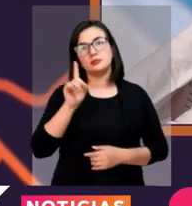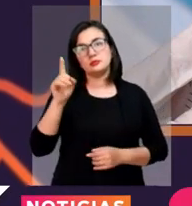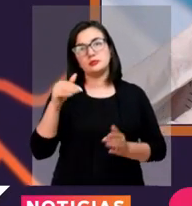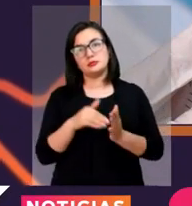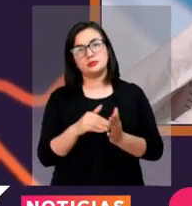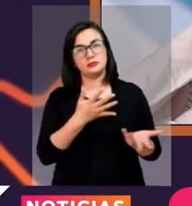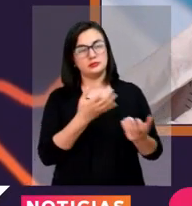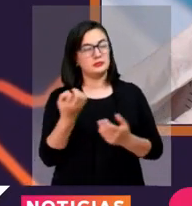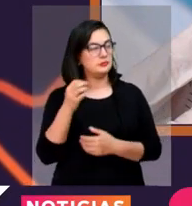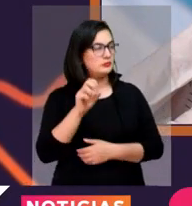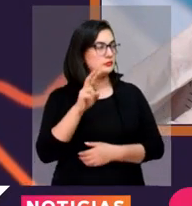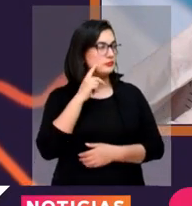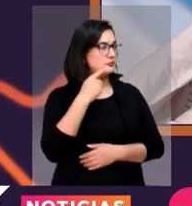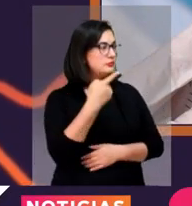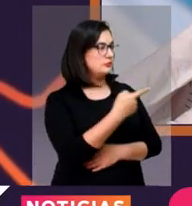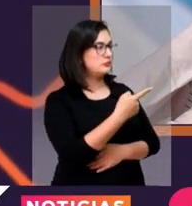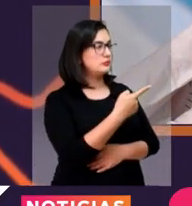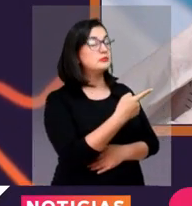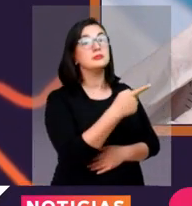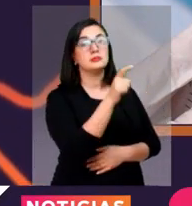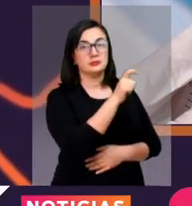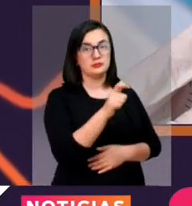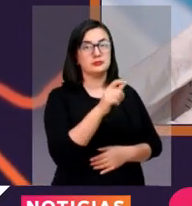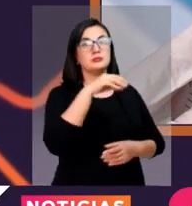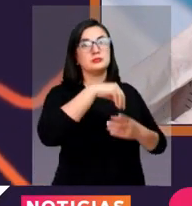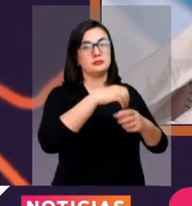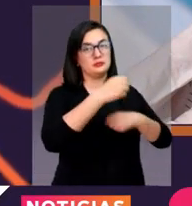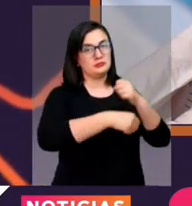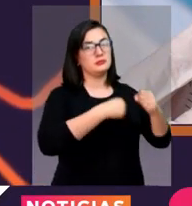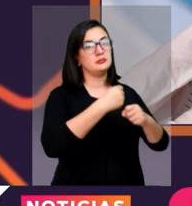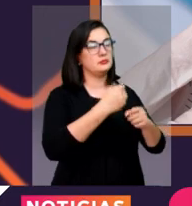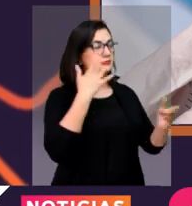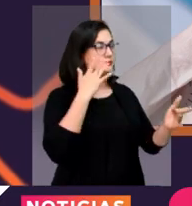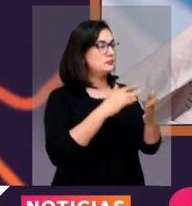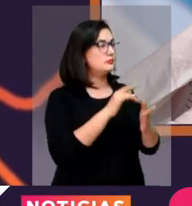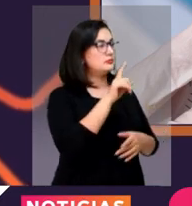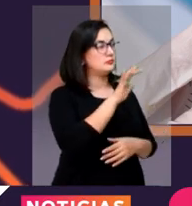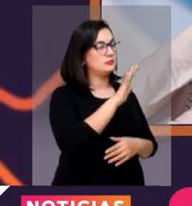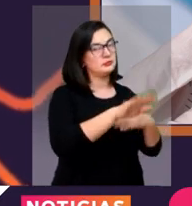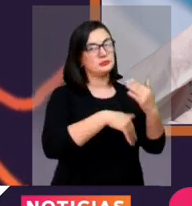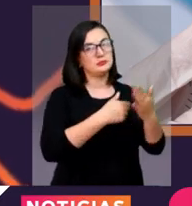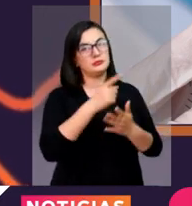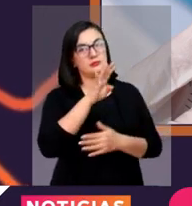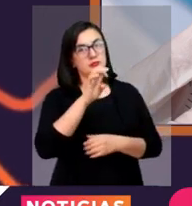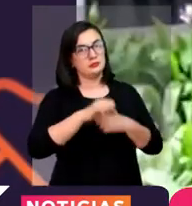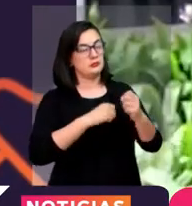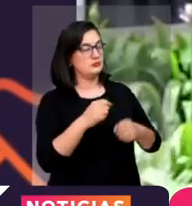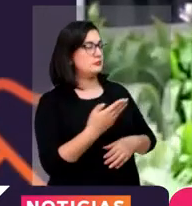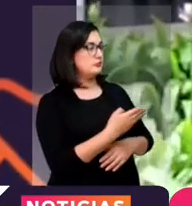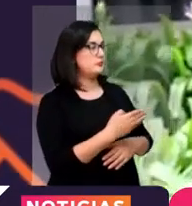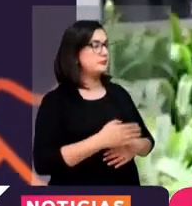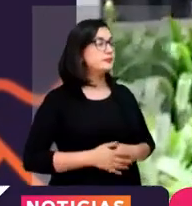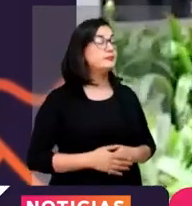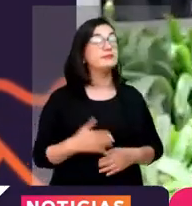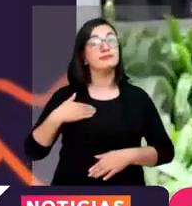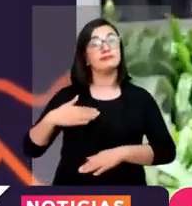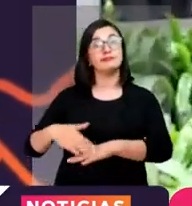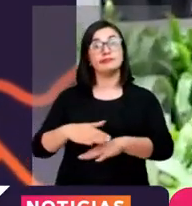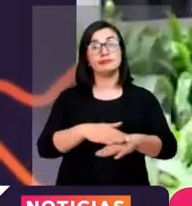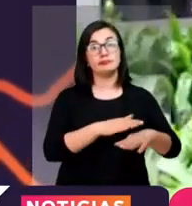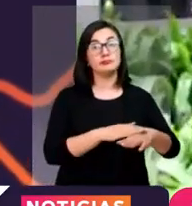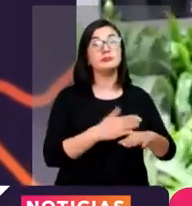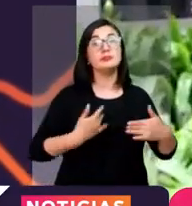301.373 ciudadanos pertenecen al grupo poblacional entre los 65 y 69 años de edad. Recuerden que ya empezó